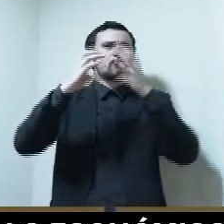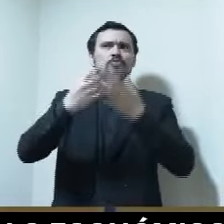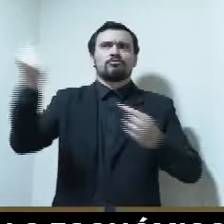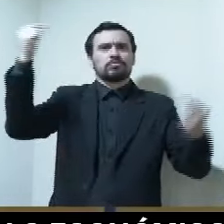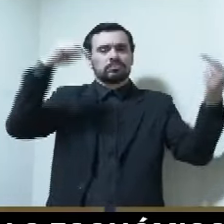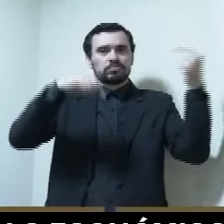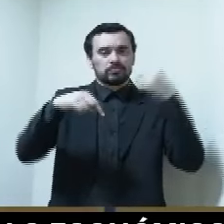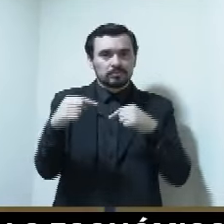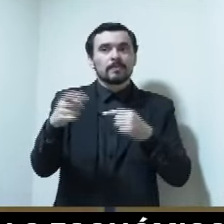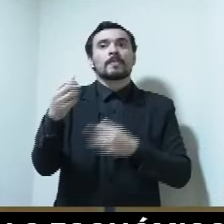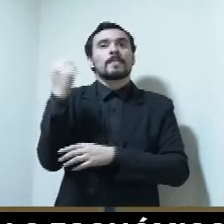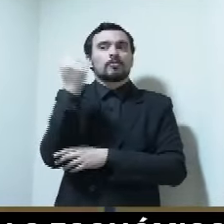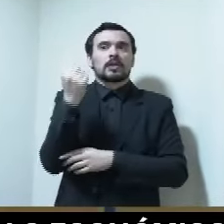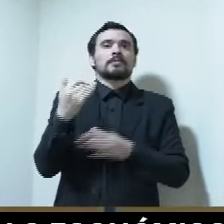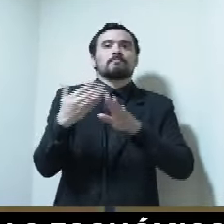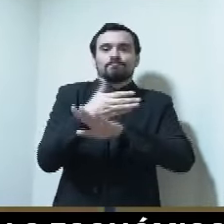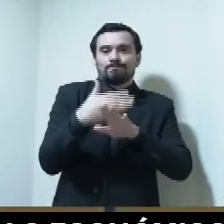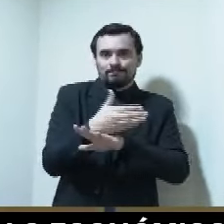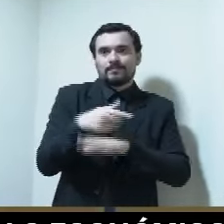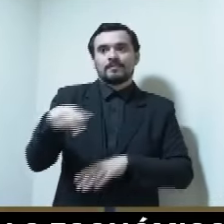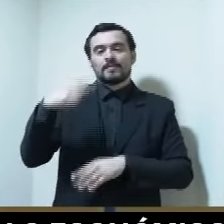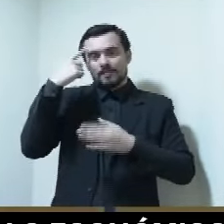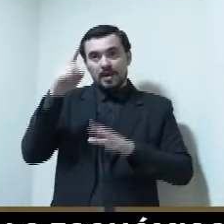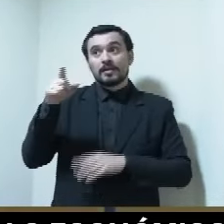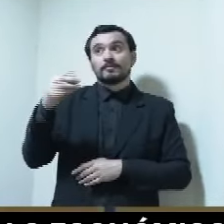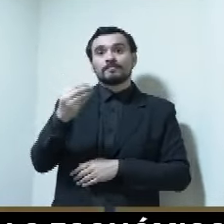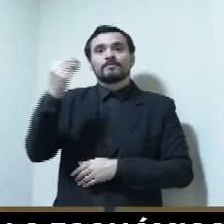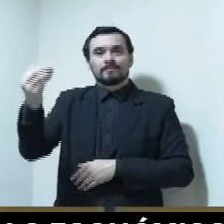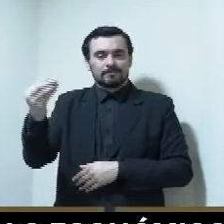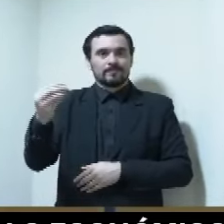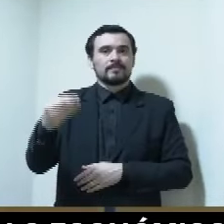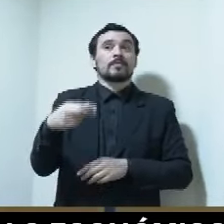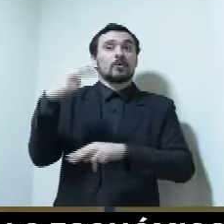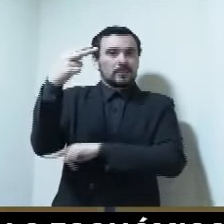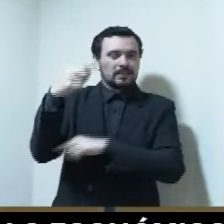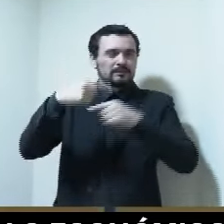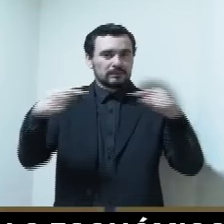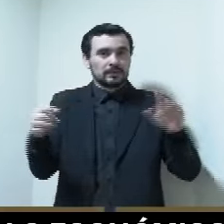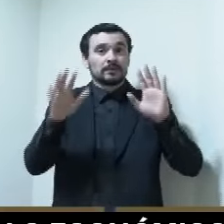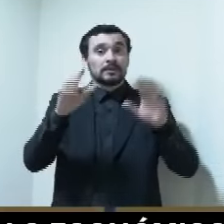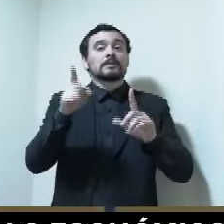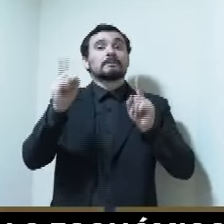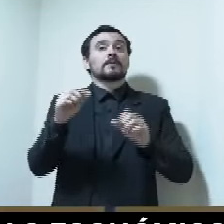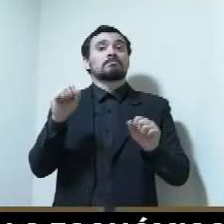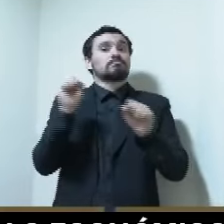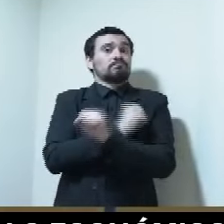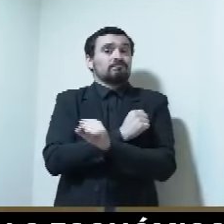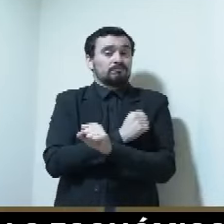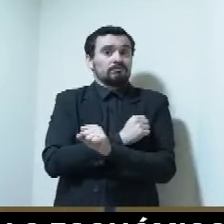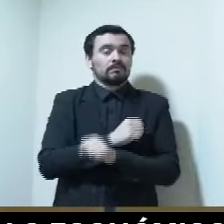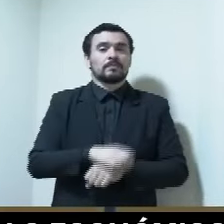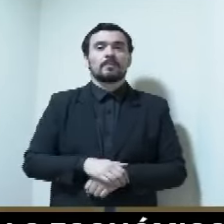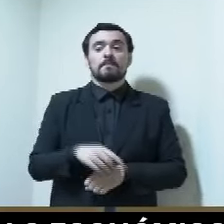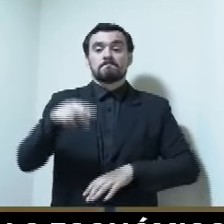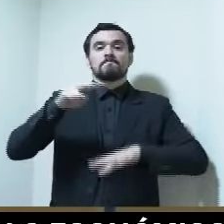y generando importantes ingresos a nuestra industria hospitalaria. Además, en un logro sin precedentes,